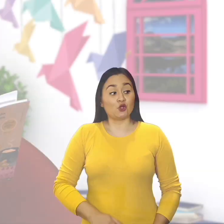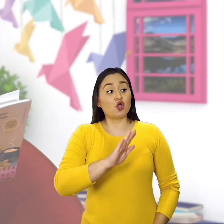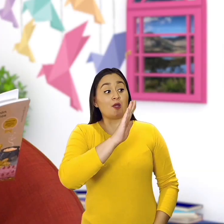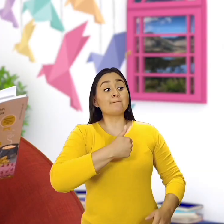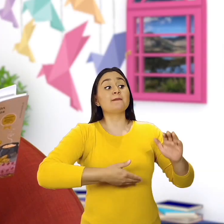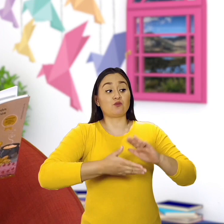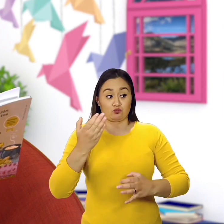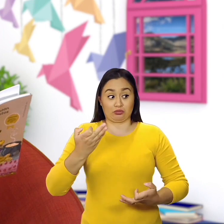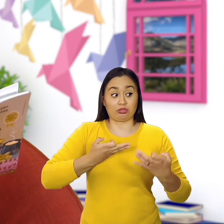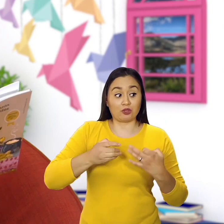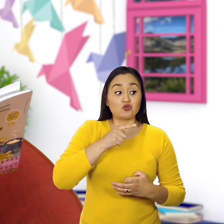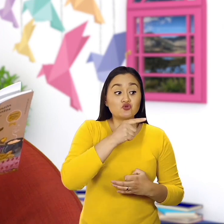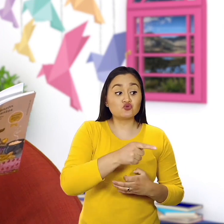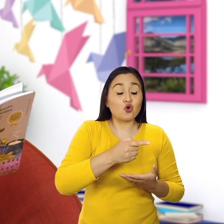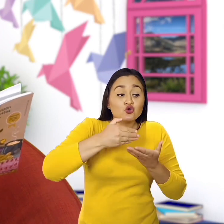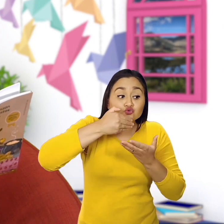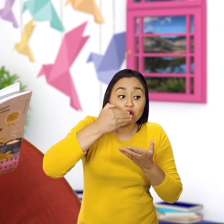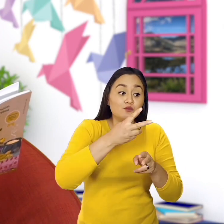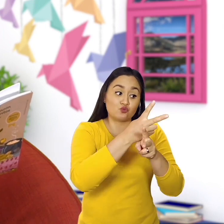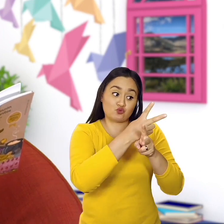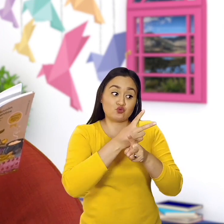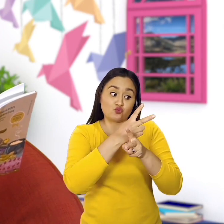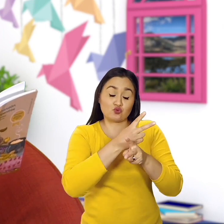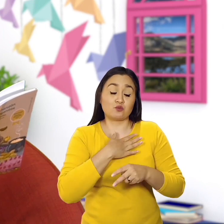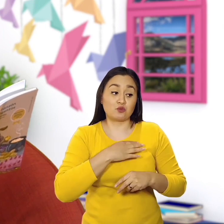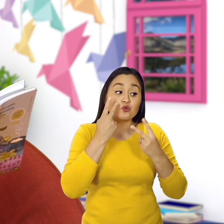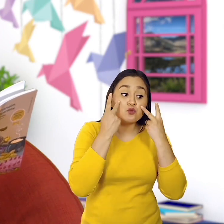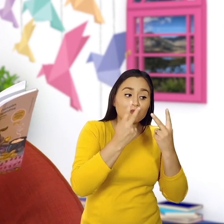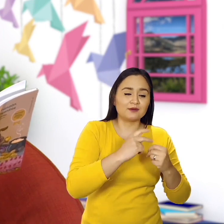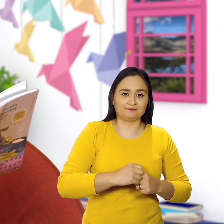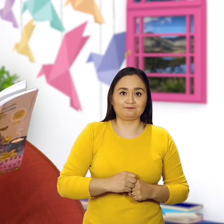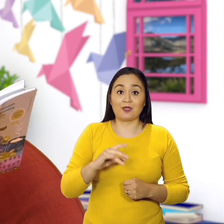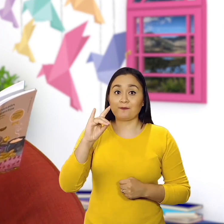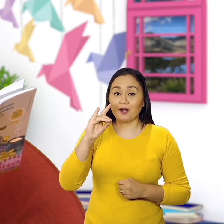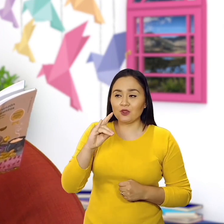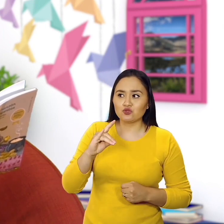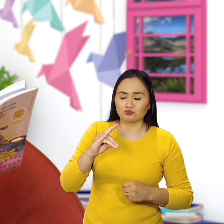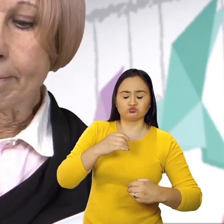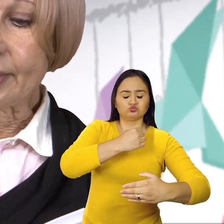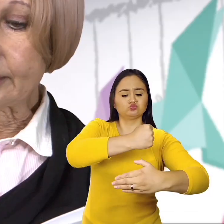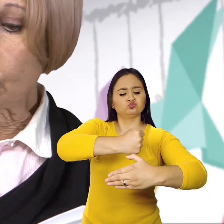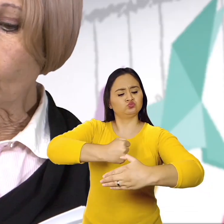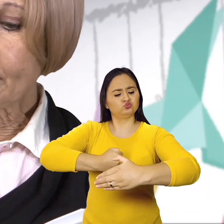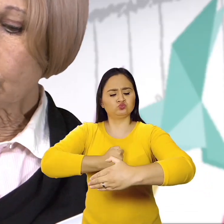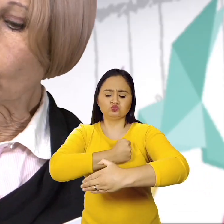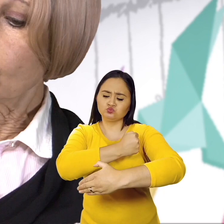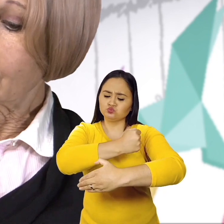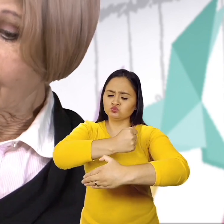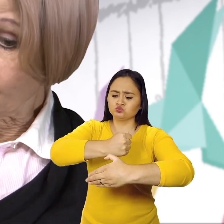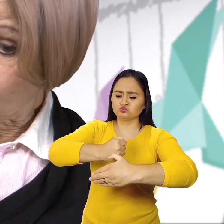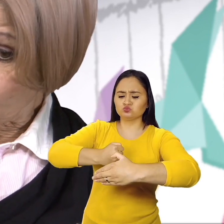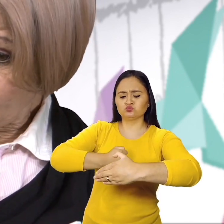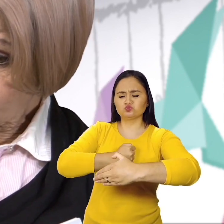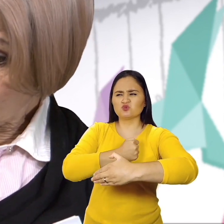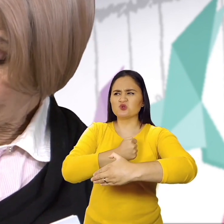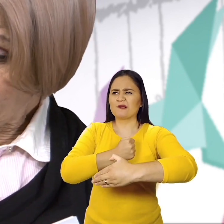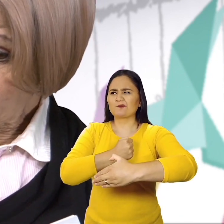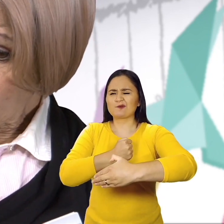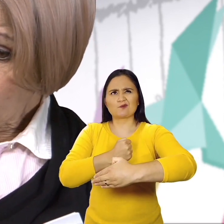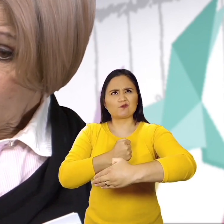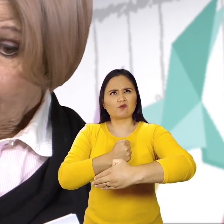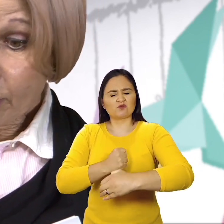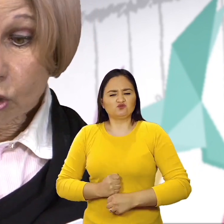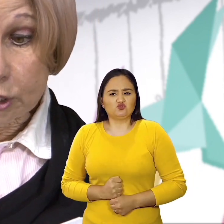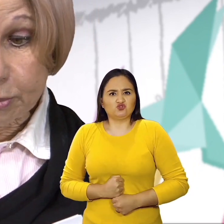Voy a la tienda. Cuida la sopa para que no se queme, Perrito Panzón, dijo don Ramón. Perrito Panzón revolvió la